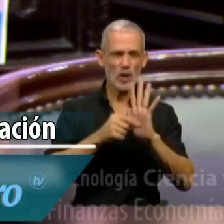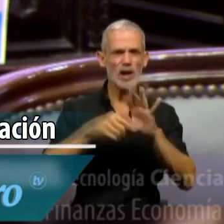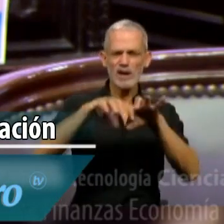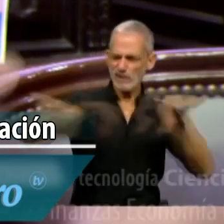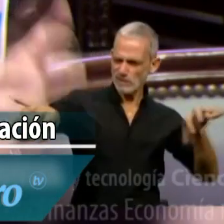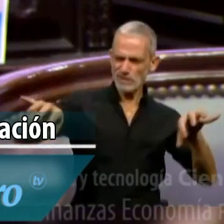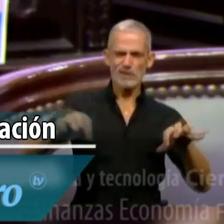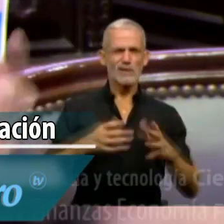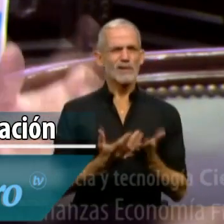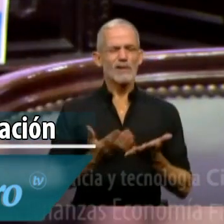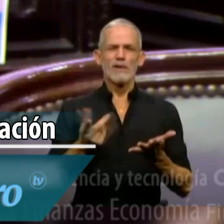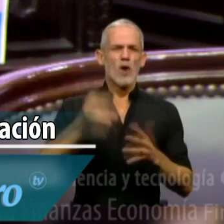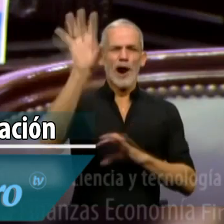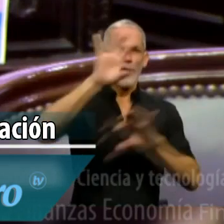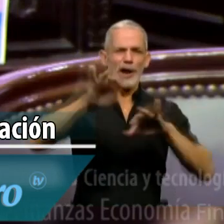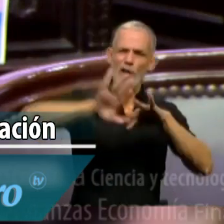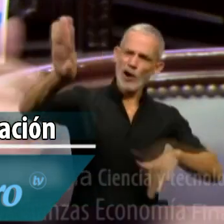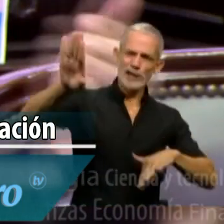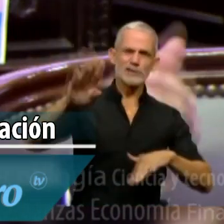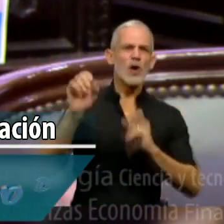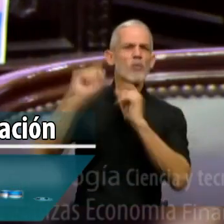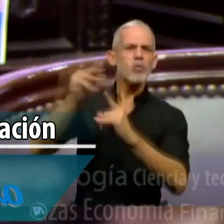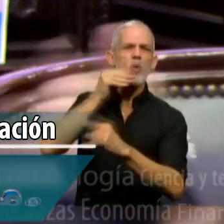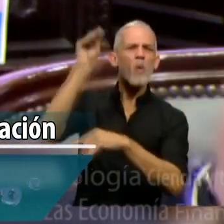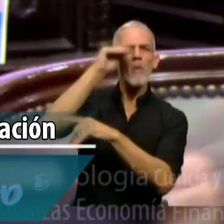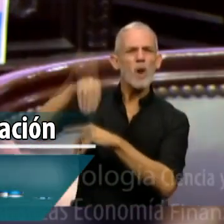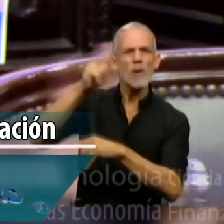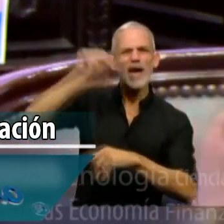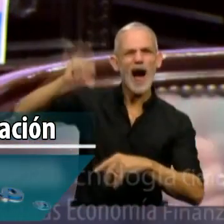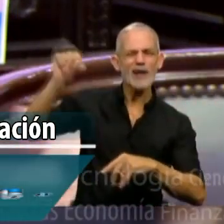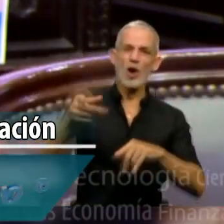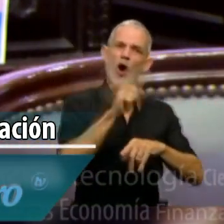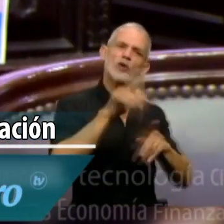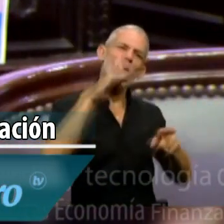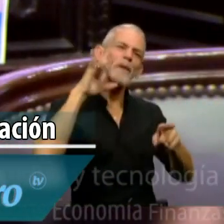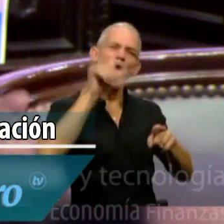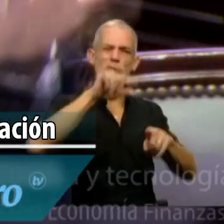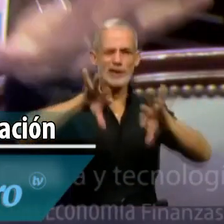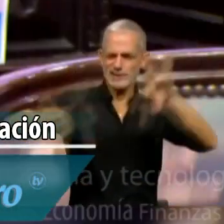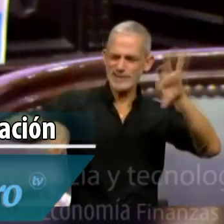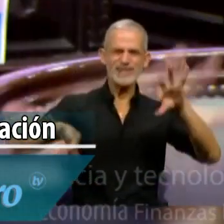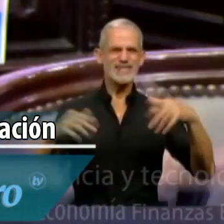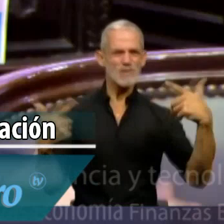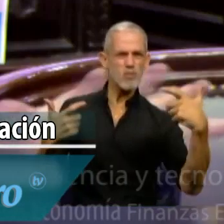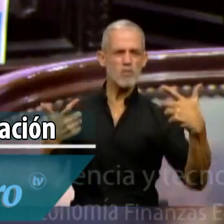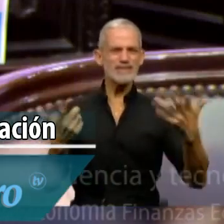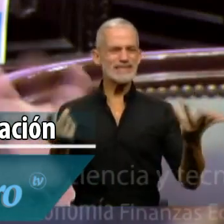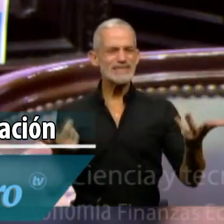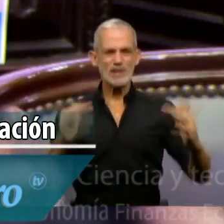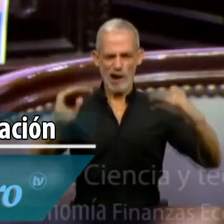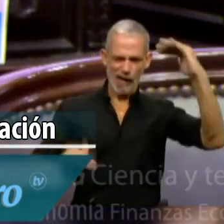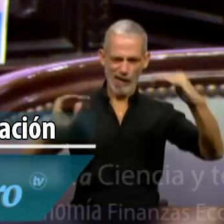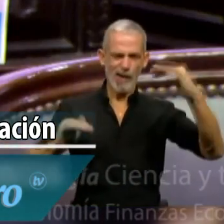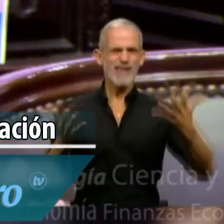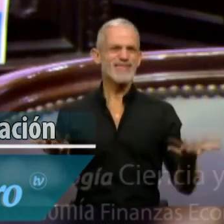que balcaniza regionalmente, el que rivaliza artificialmente, el que crea